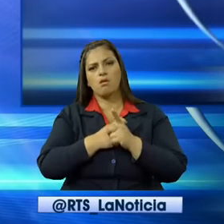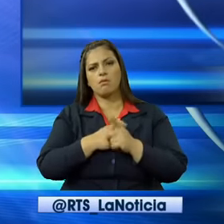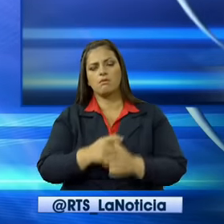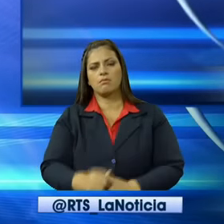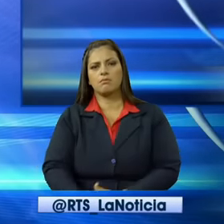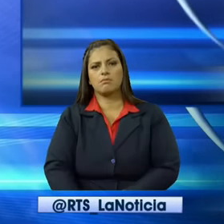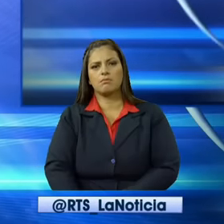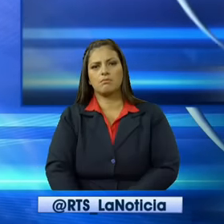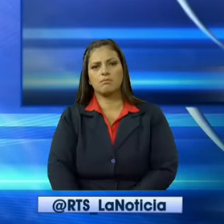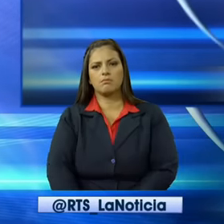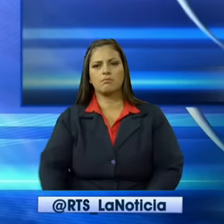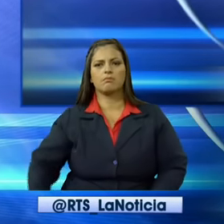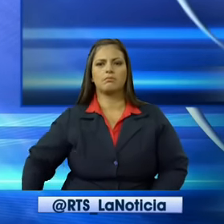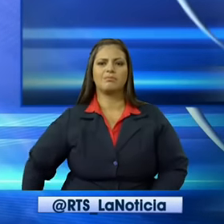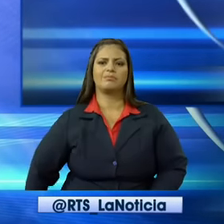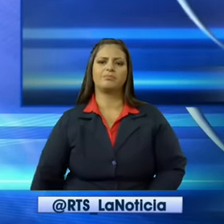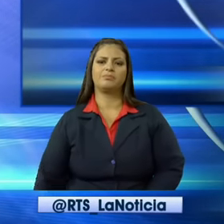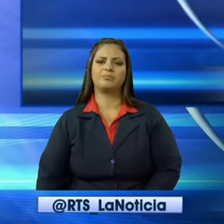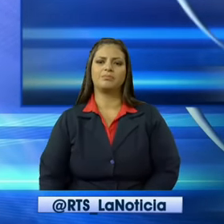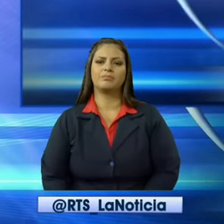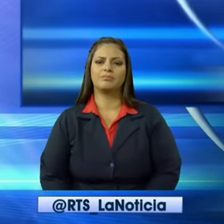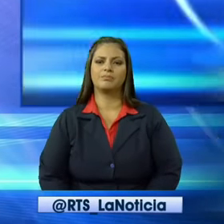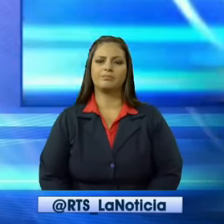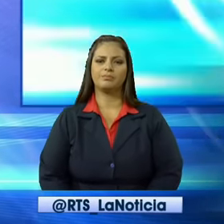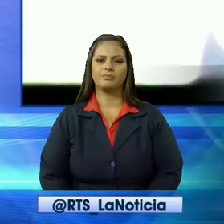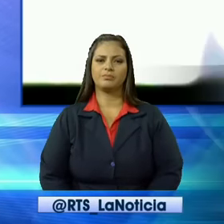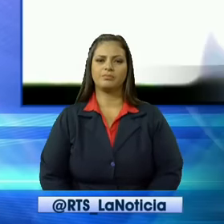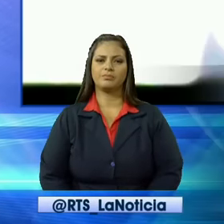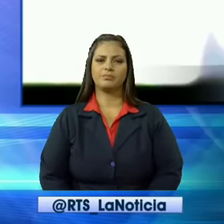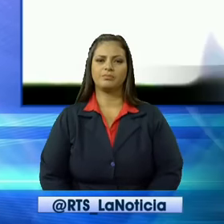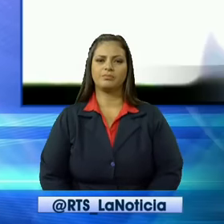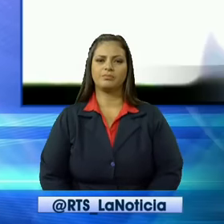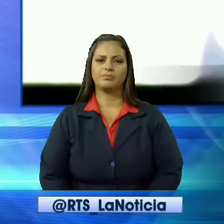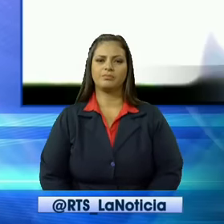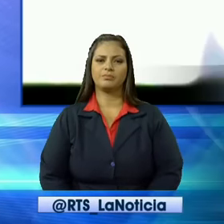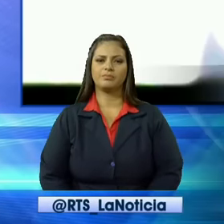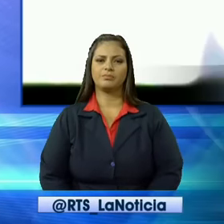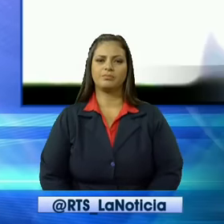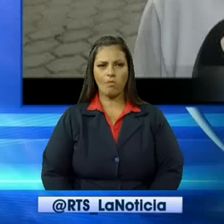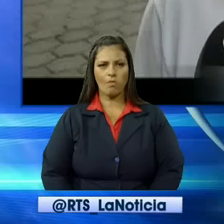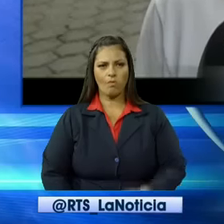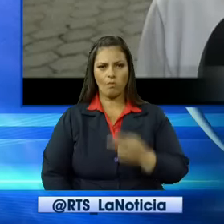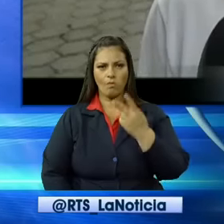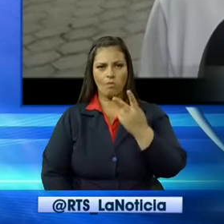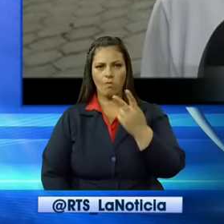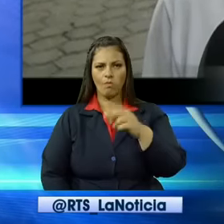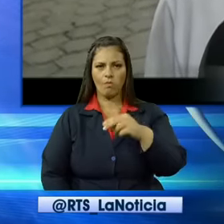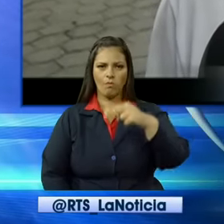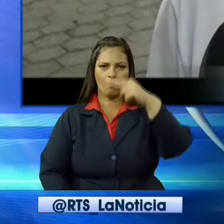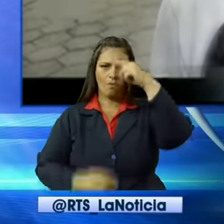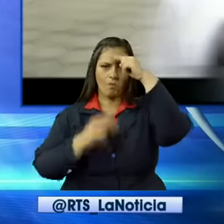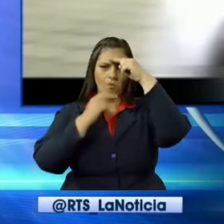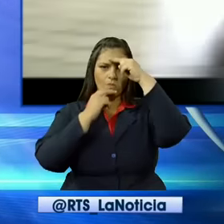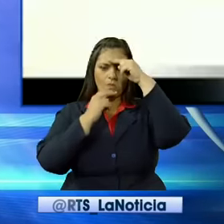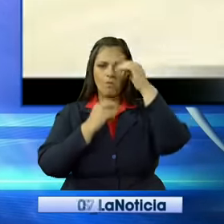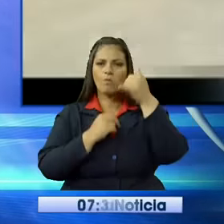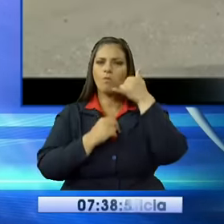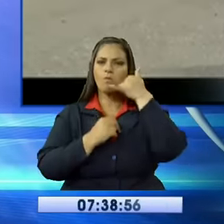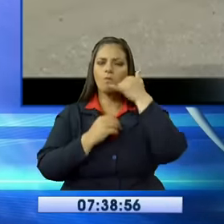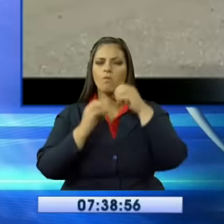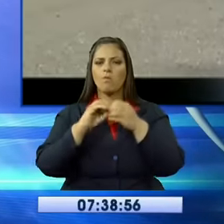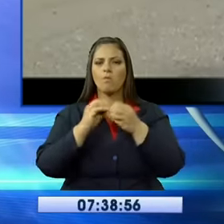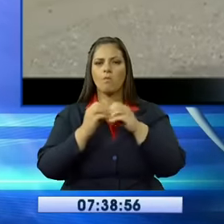Bueno. En todo caso, ahí tienen nuestros números telefónicos. Si conoce algún tema, algún caso de personas o familias que